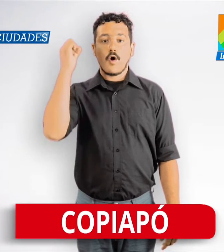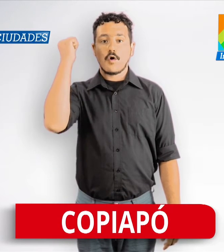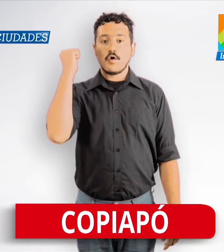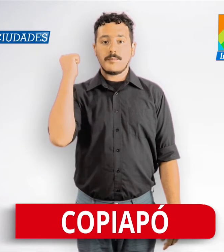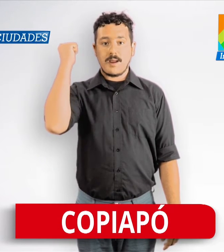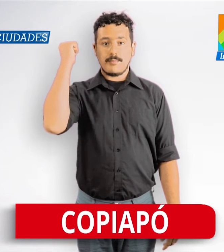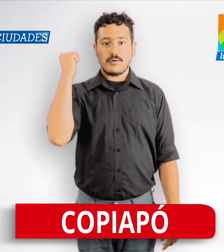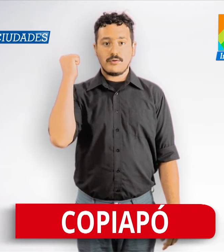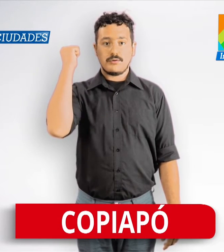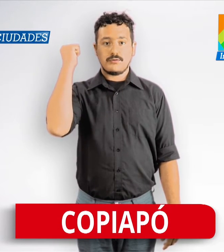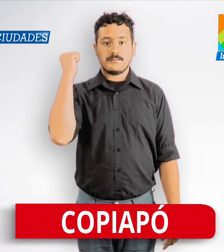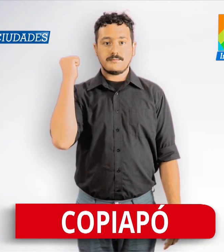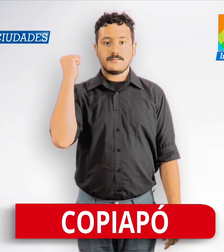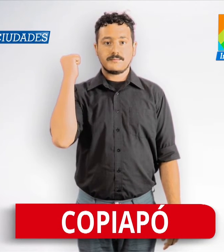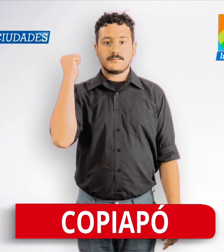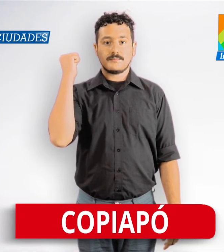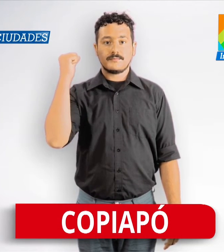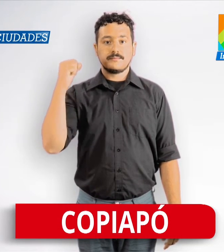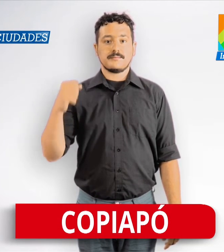Copiapó